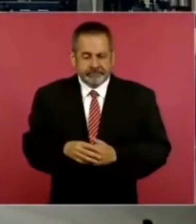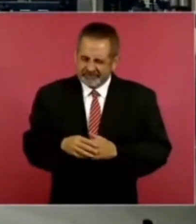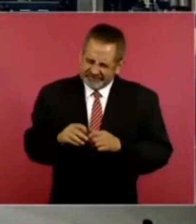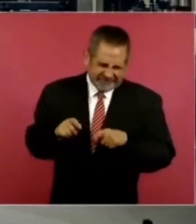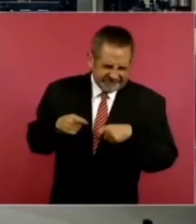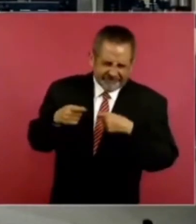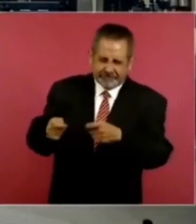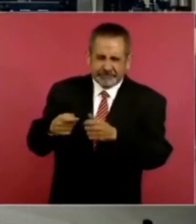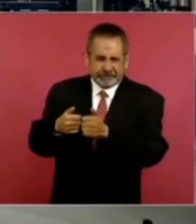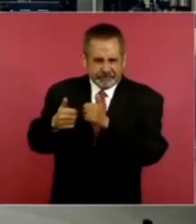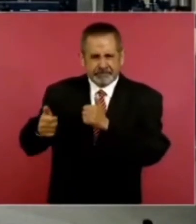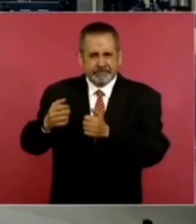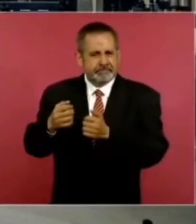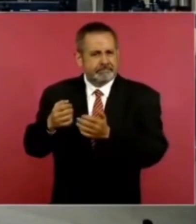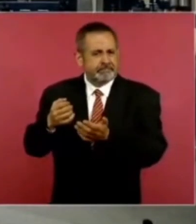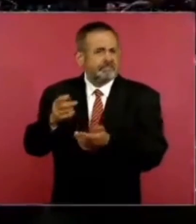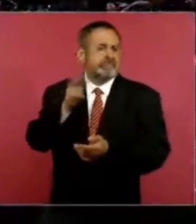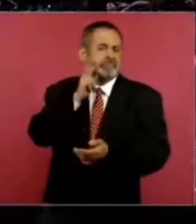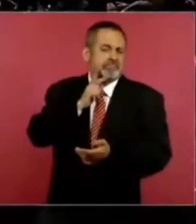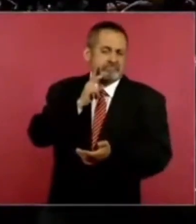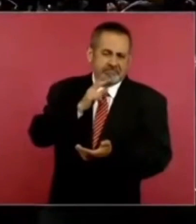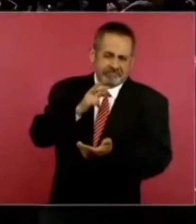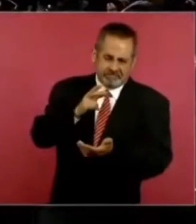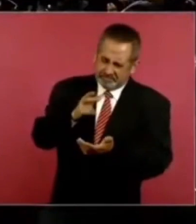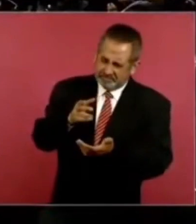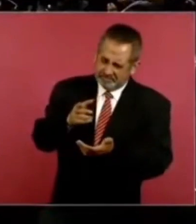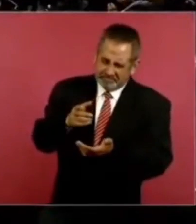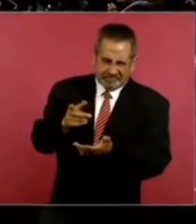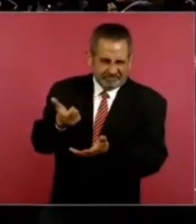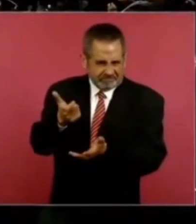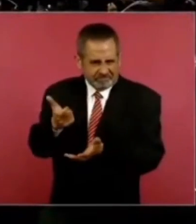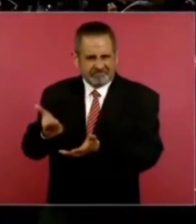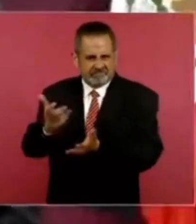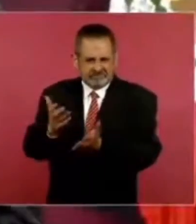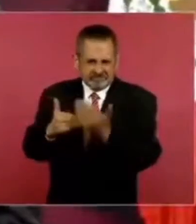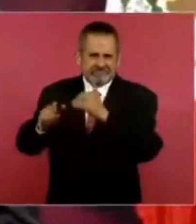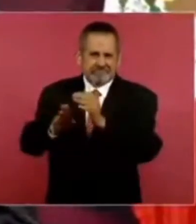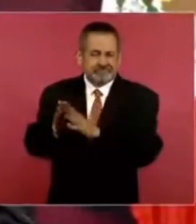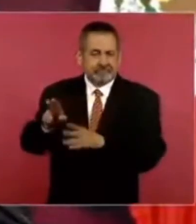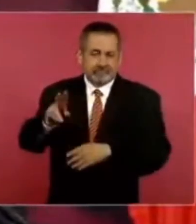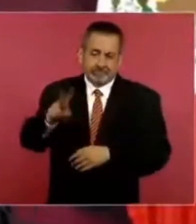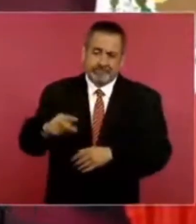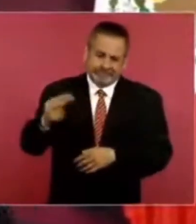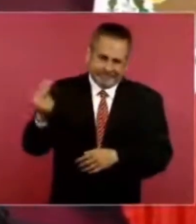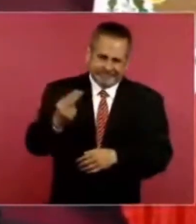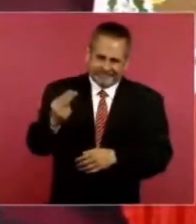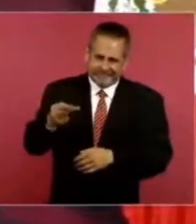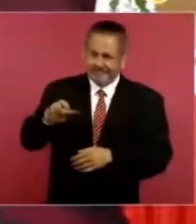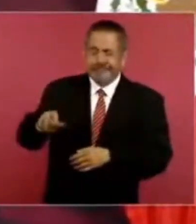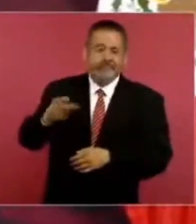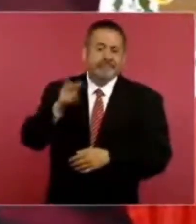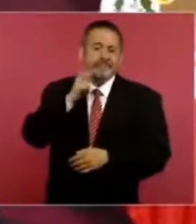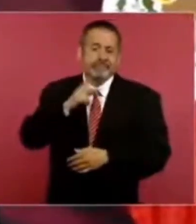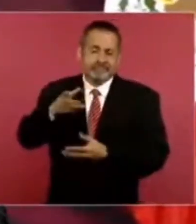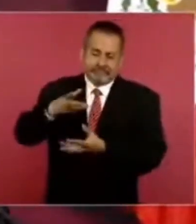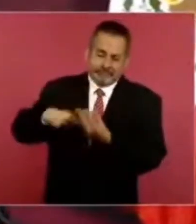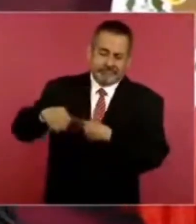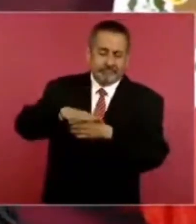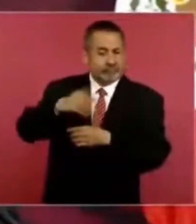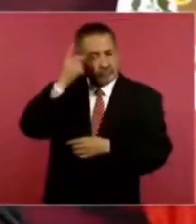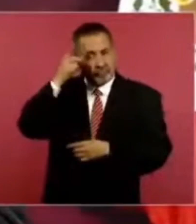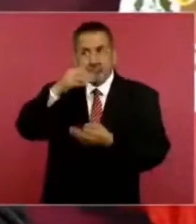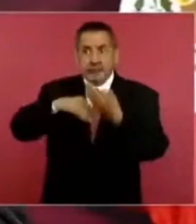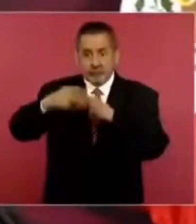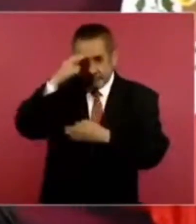darle independencia económica a Pemex? Porque necesitamos que esa empresa, que es de todos los